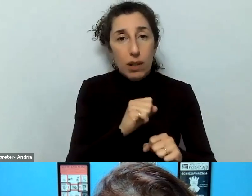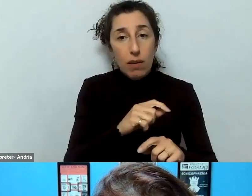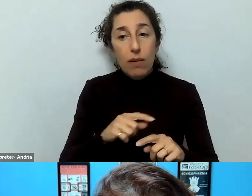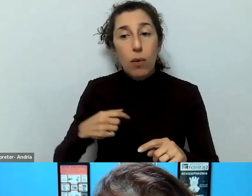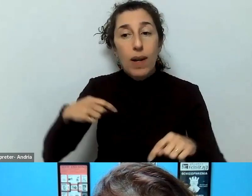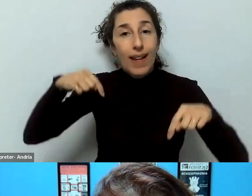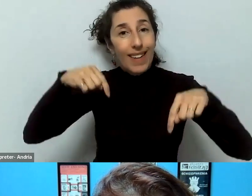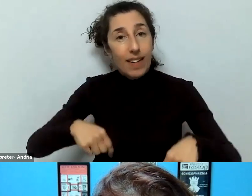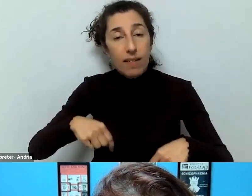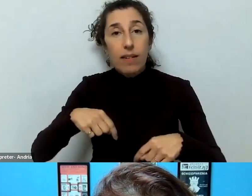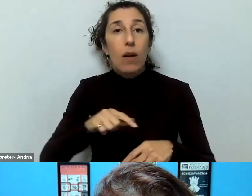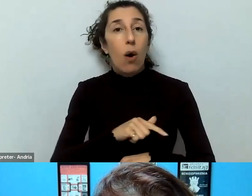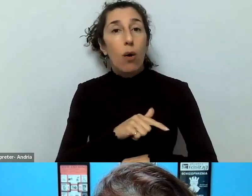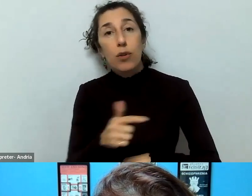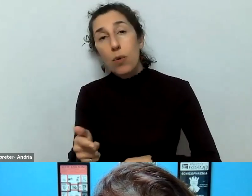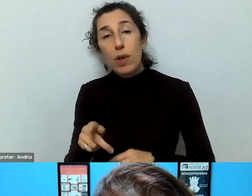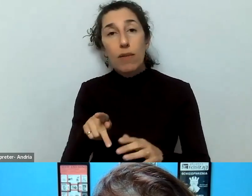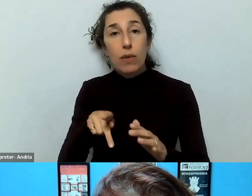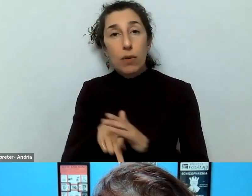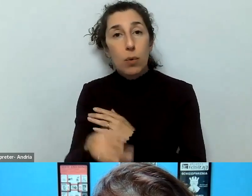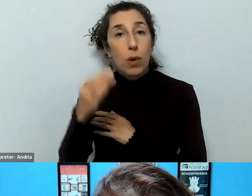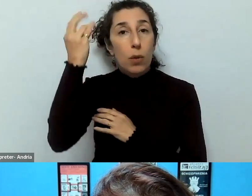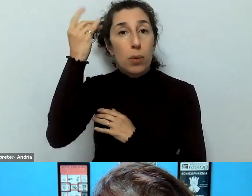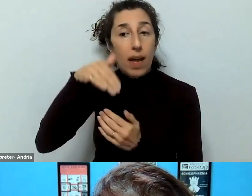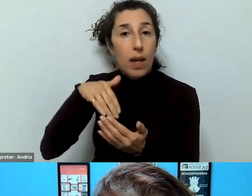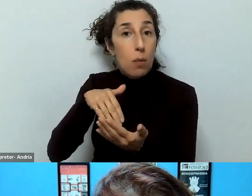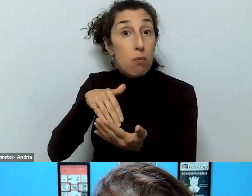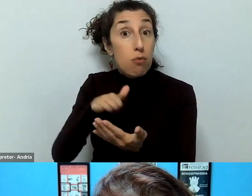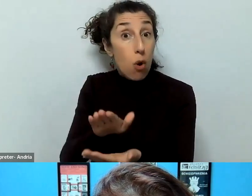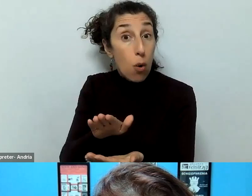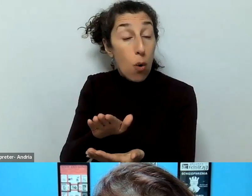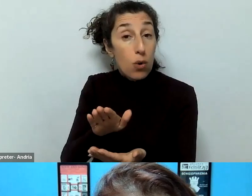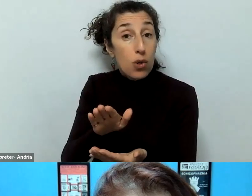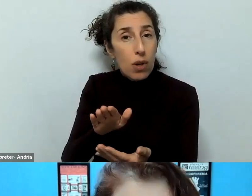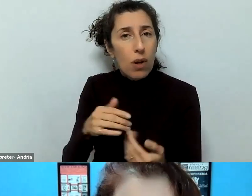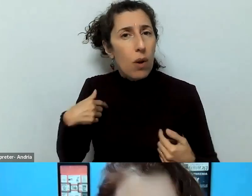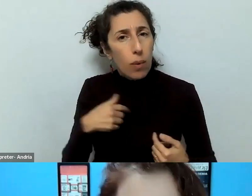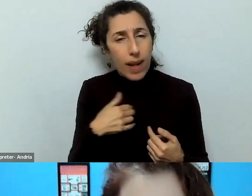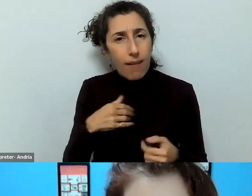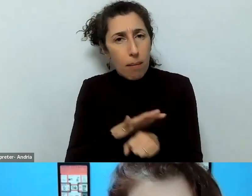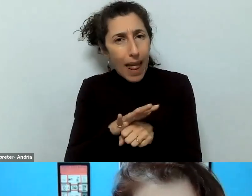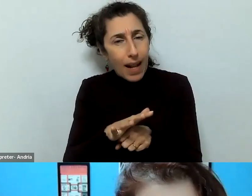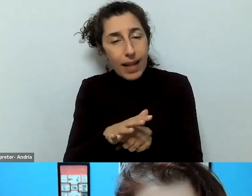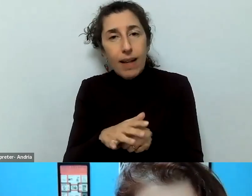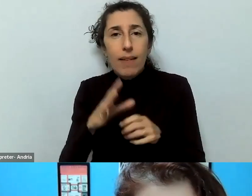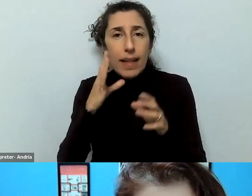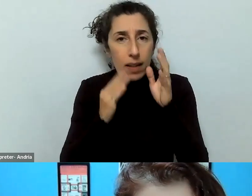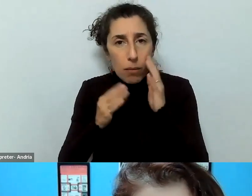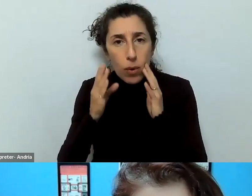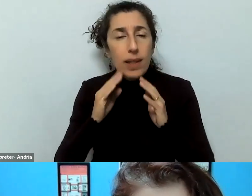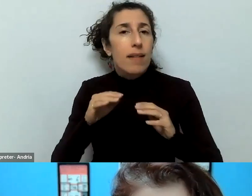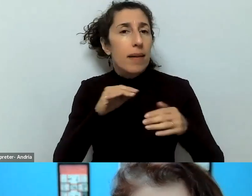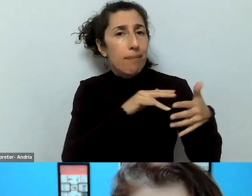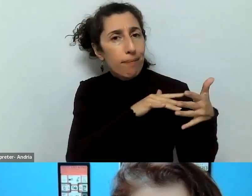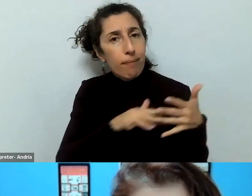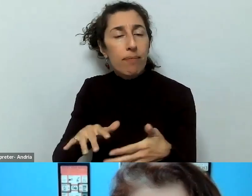traer entrenamientos. Hemos ido hasta Australia varias veces y